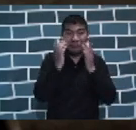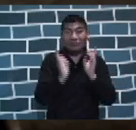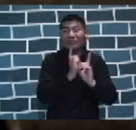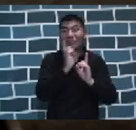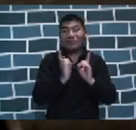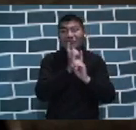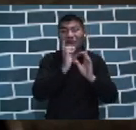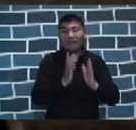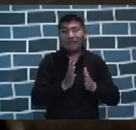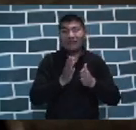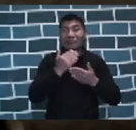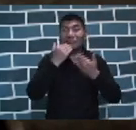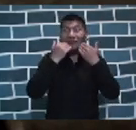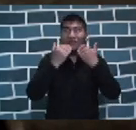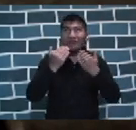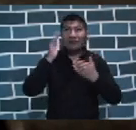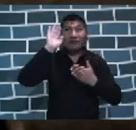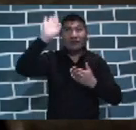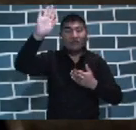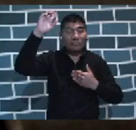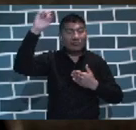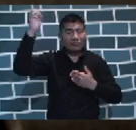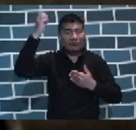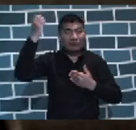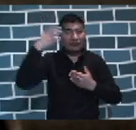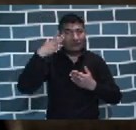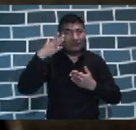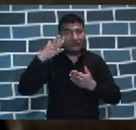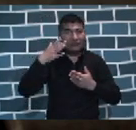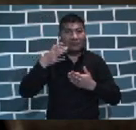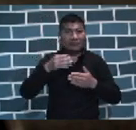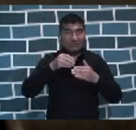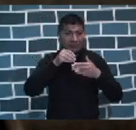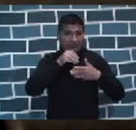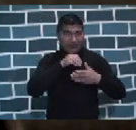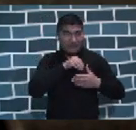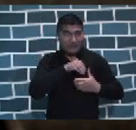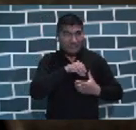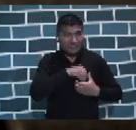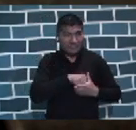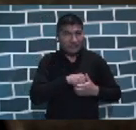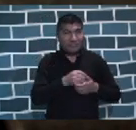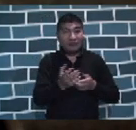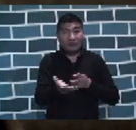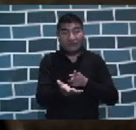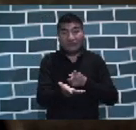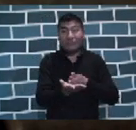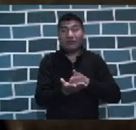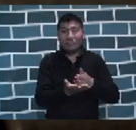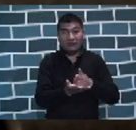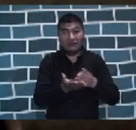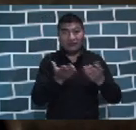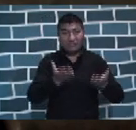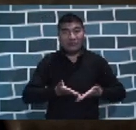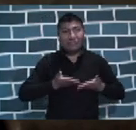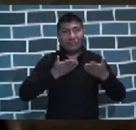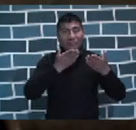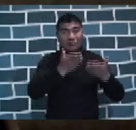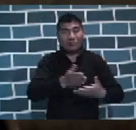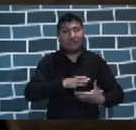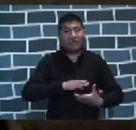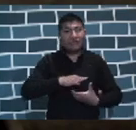gracias a la iluminación a la interiorización de la verdad que hace el